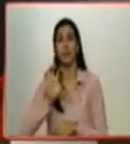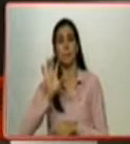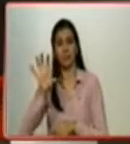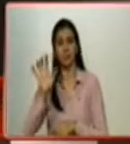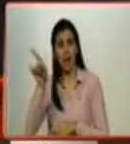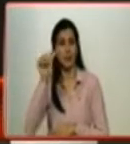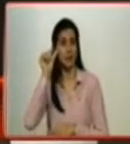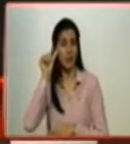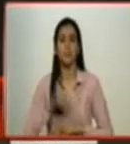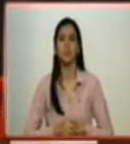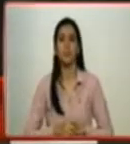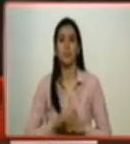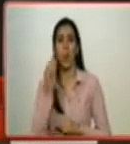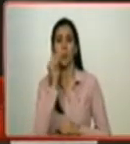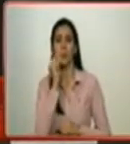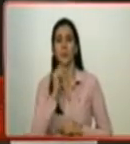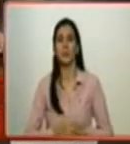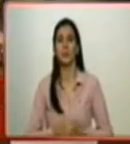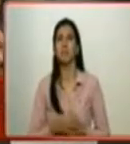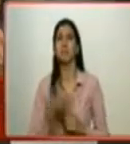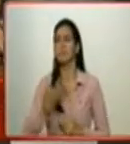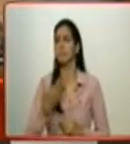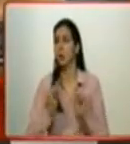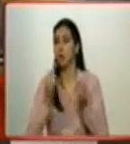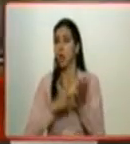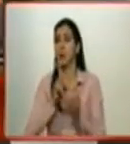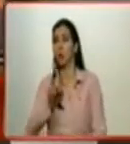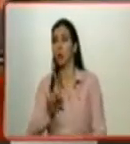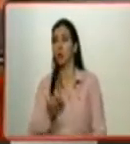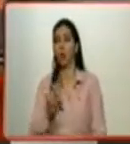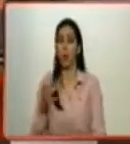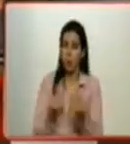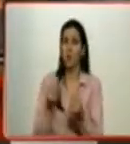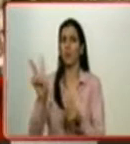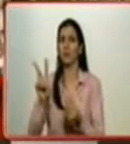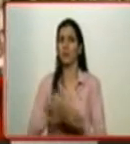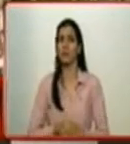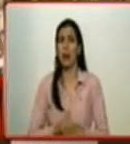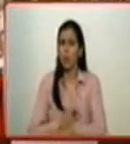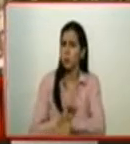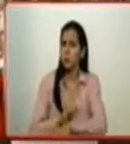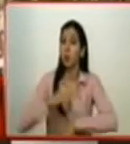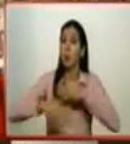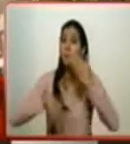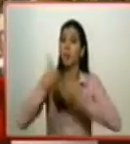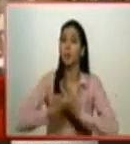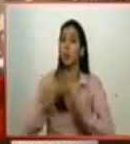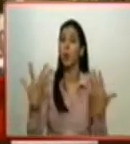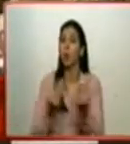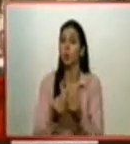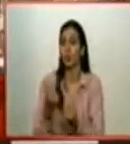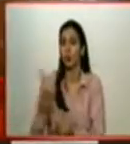Wang Jianyun, valoró estas alianzas desde el año 2001 con Venezuela y el avance acelerado de los proyectos en común.